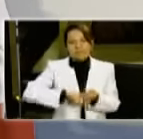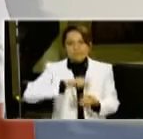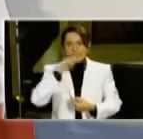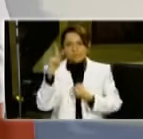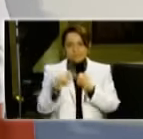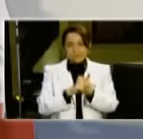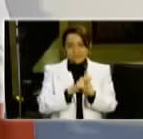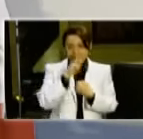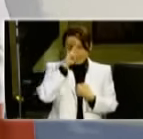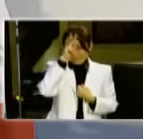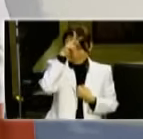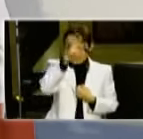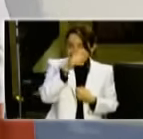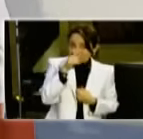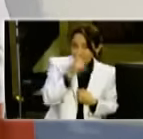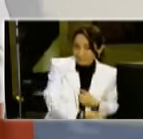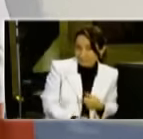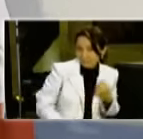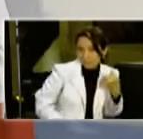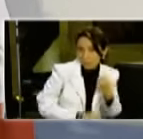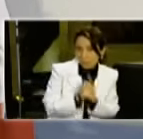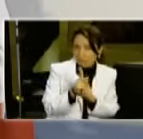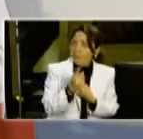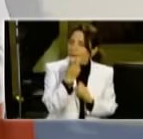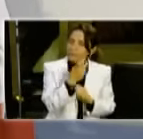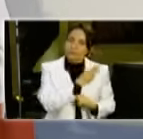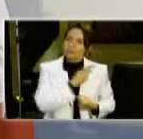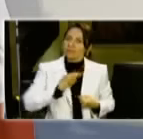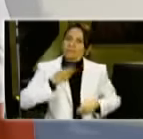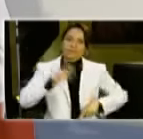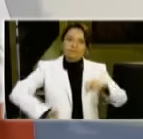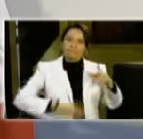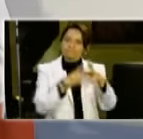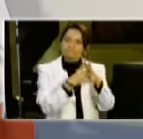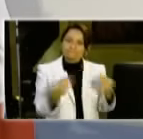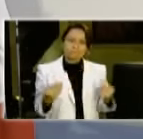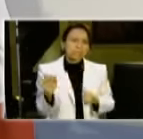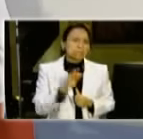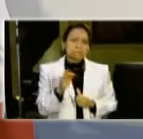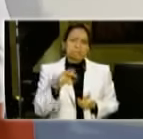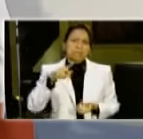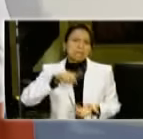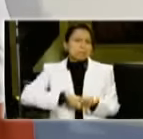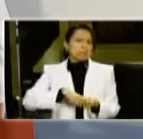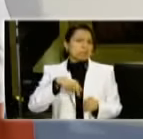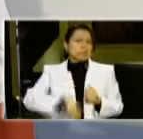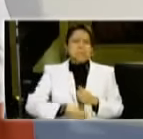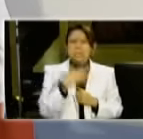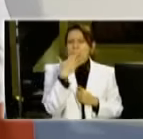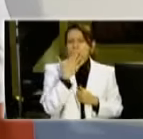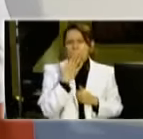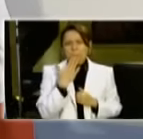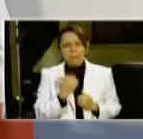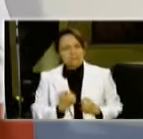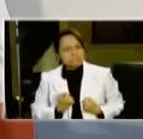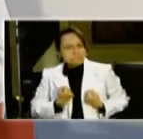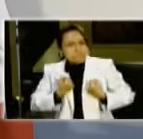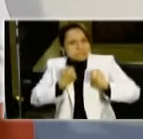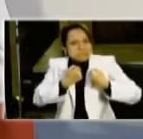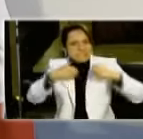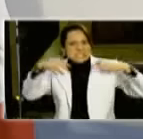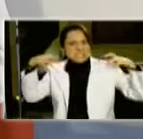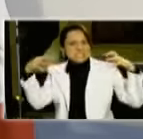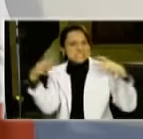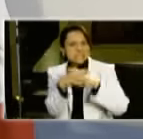no tengan conflictos armados, ocupan los primeros lugares en muertes violentas en el mundo. No